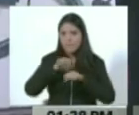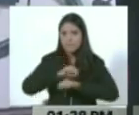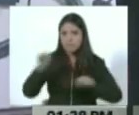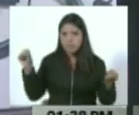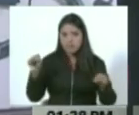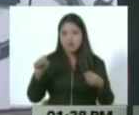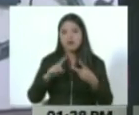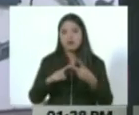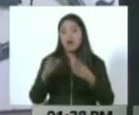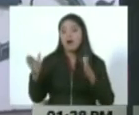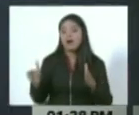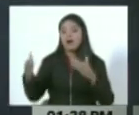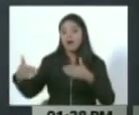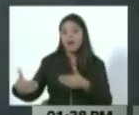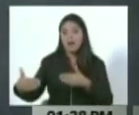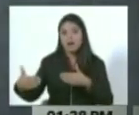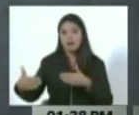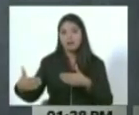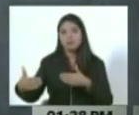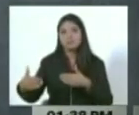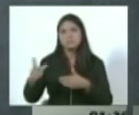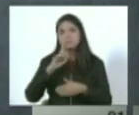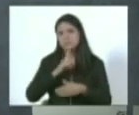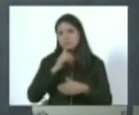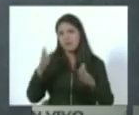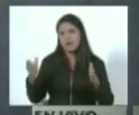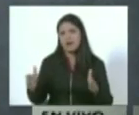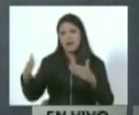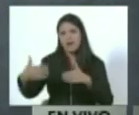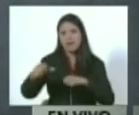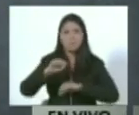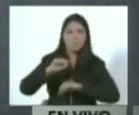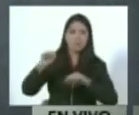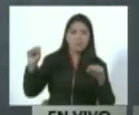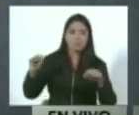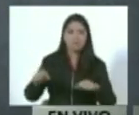igualmente una caja de cartón de las denominadas caja sonora,